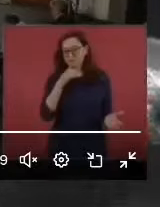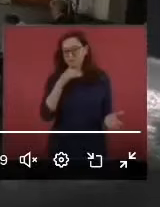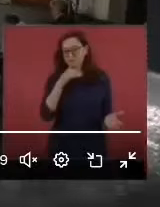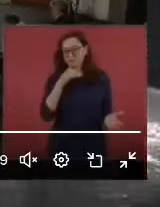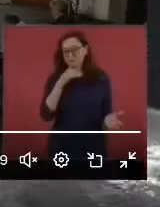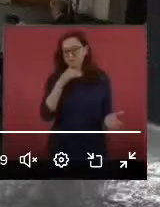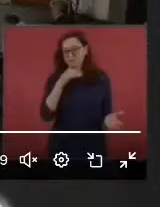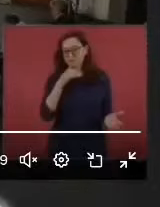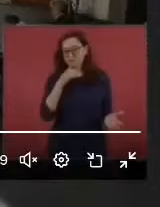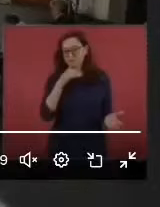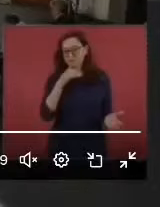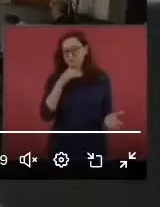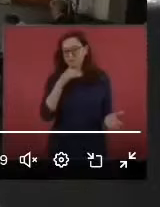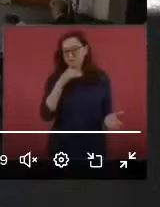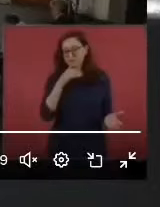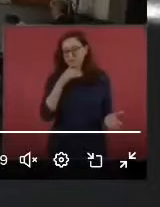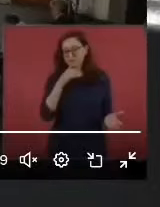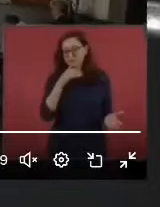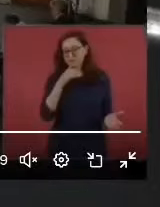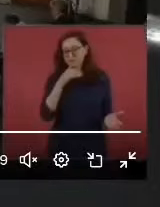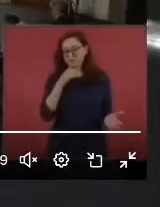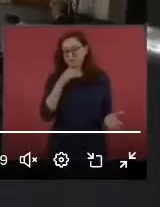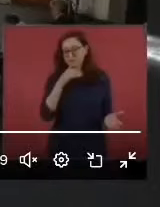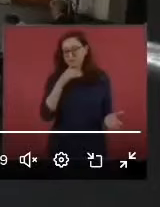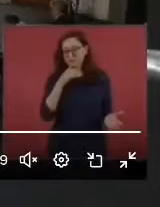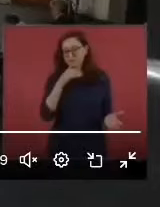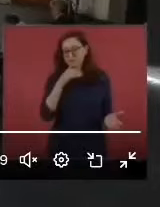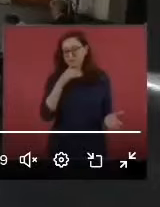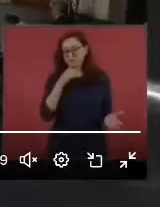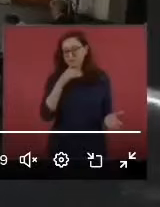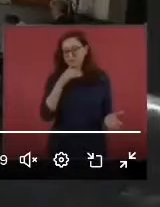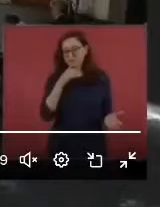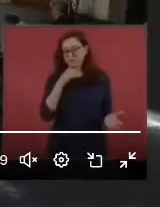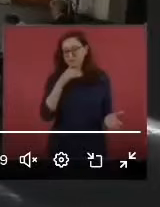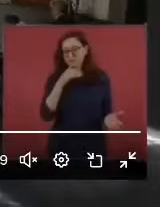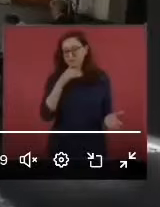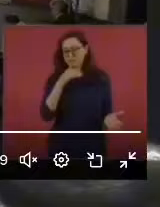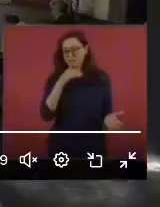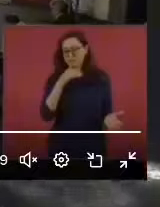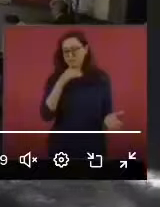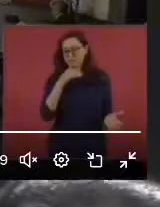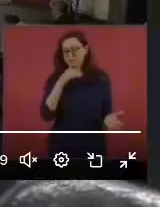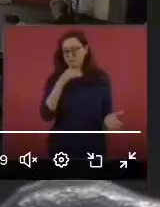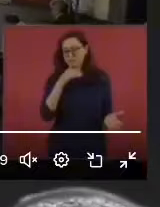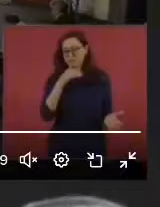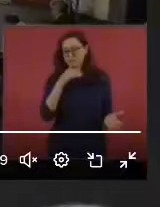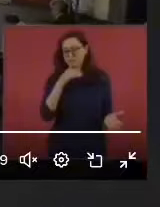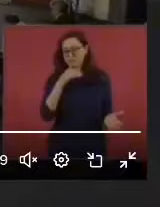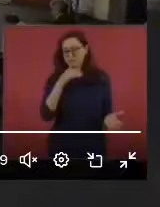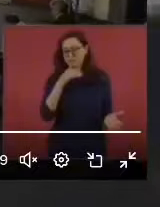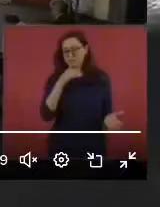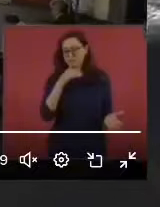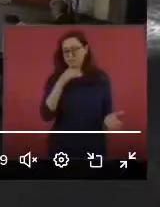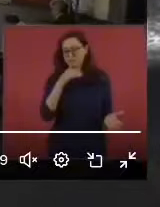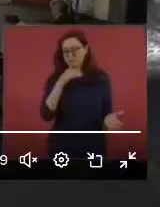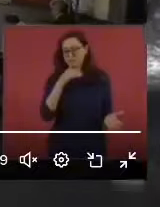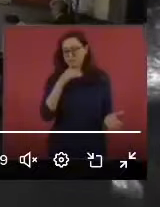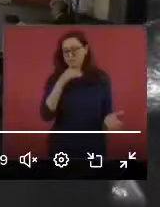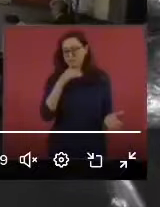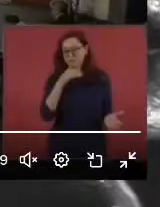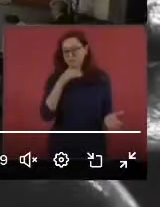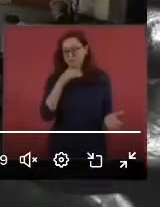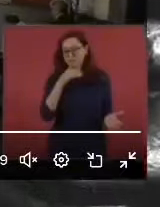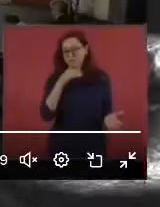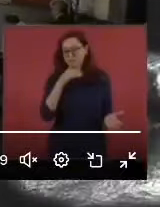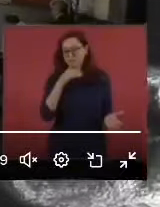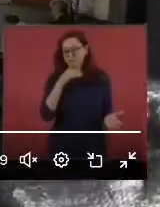friegue, con la misma situación. Así han atacado al presidente de la República, así han atacado a Andrés Manuel López Obrador, y recientemente, junto a ellos y Latinos,